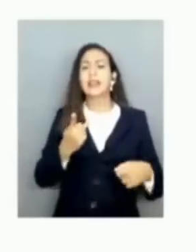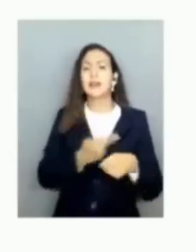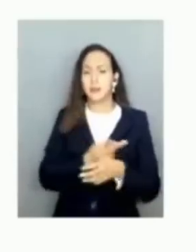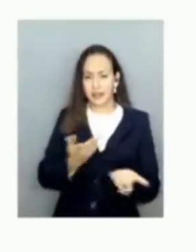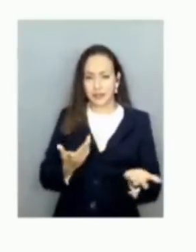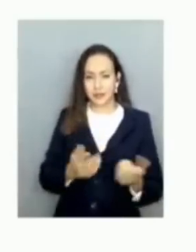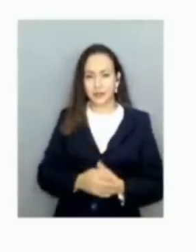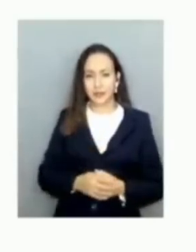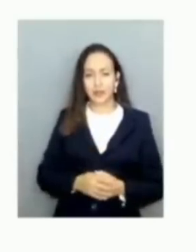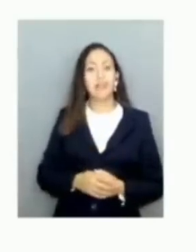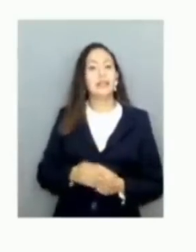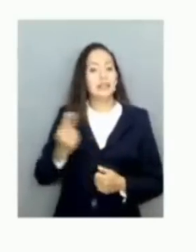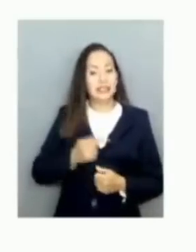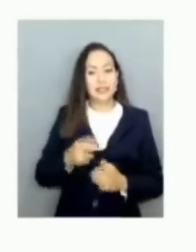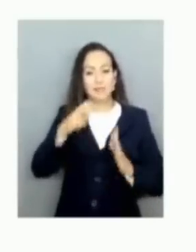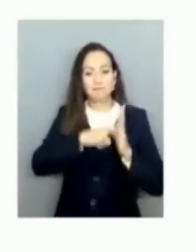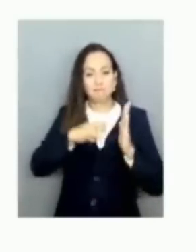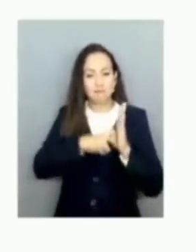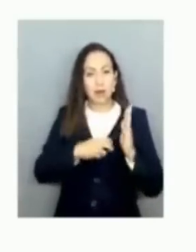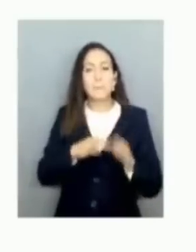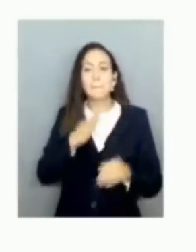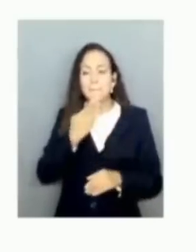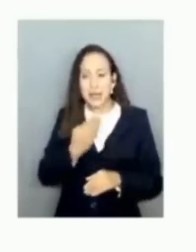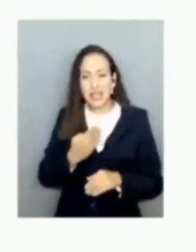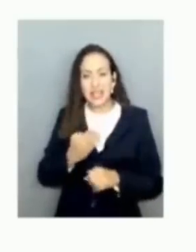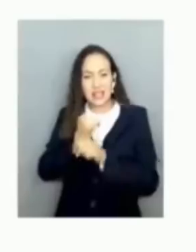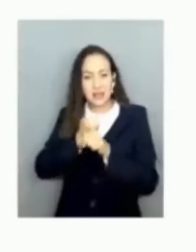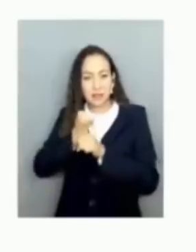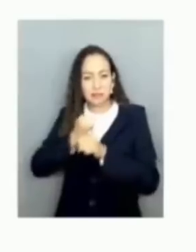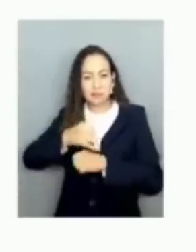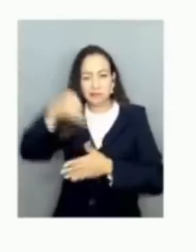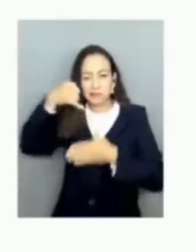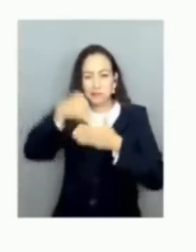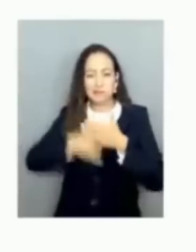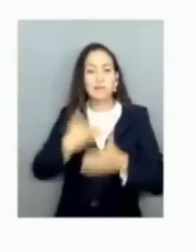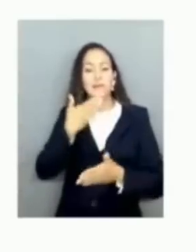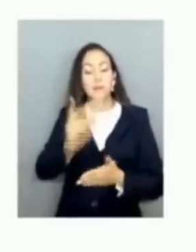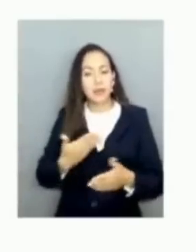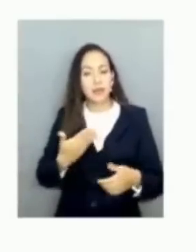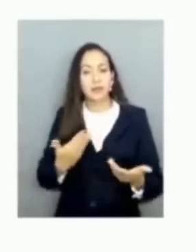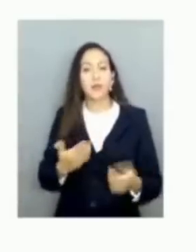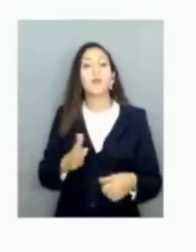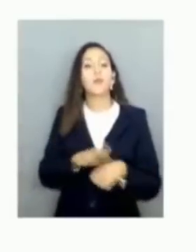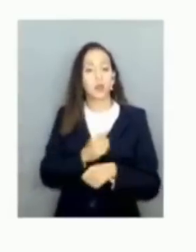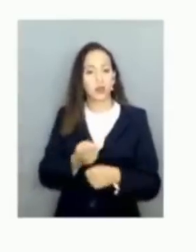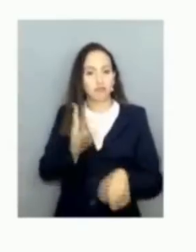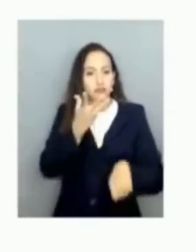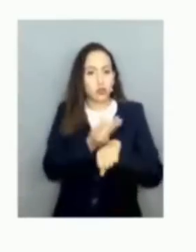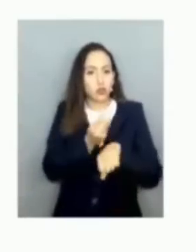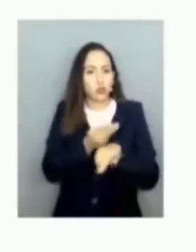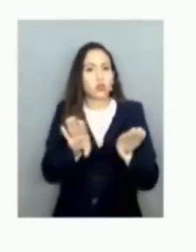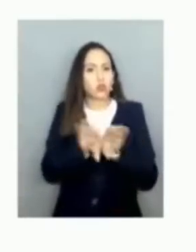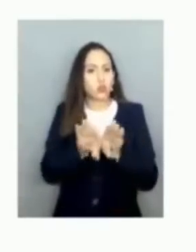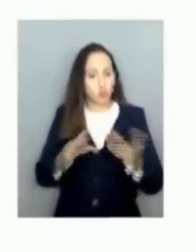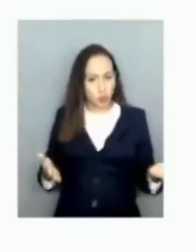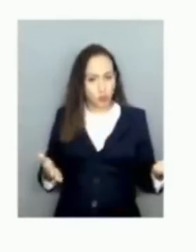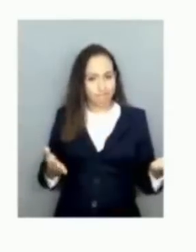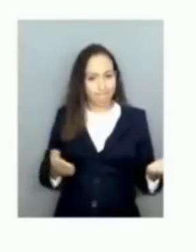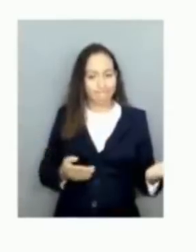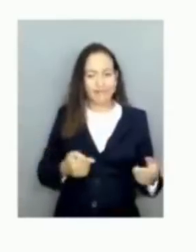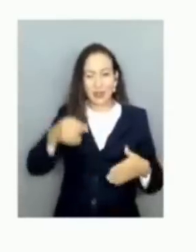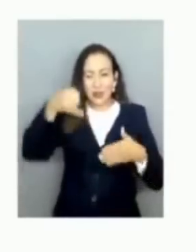un diálogo. Amigos y amigas, ayer saca este video, hoy el